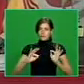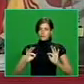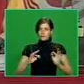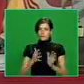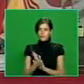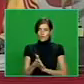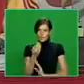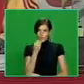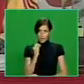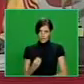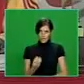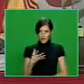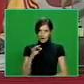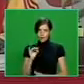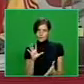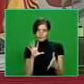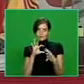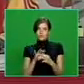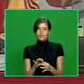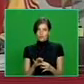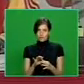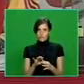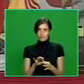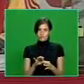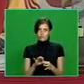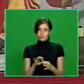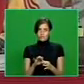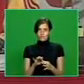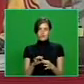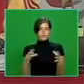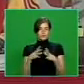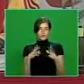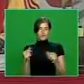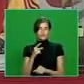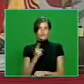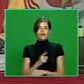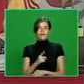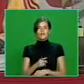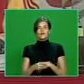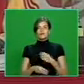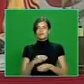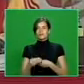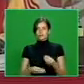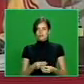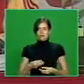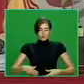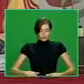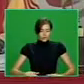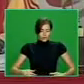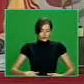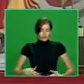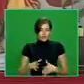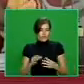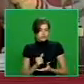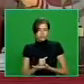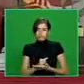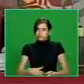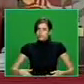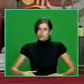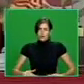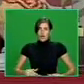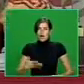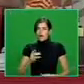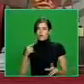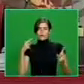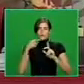juvenil es un movimiento articulador donde todos debemos colocar Nuestro esfuerzo no porque tiene un